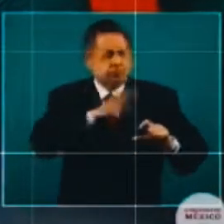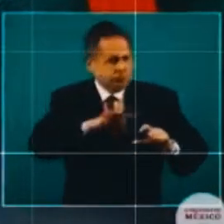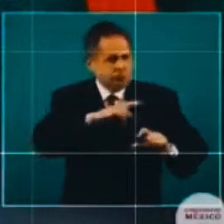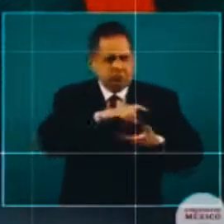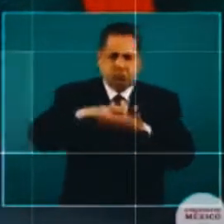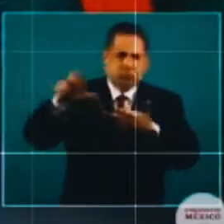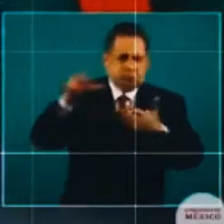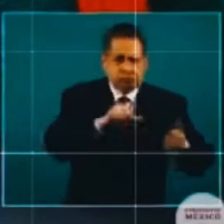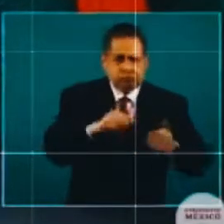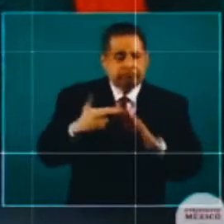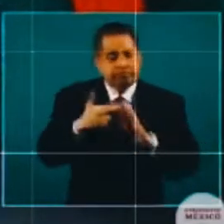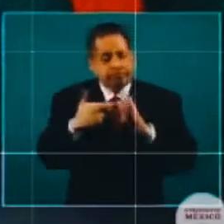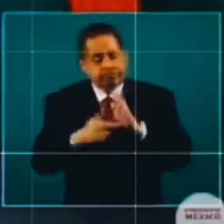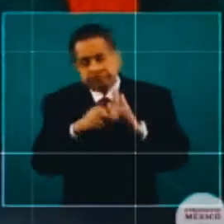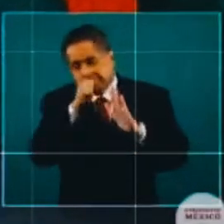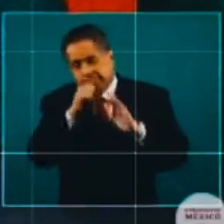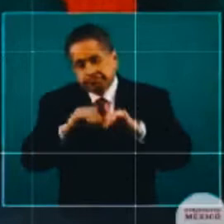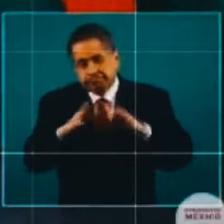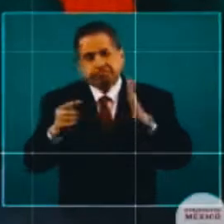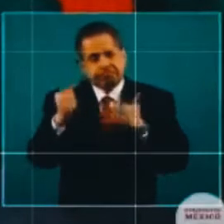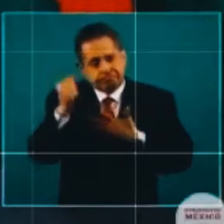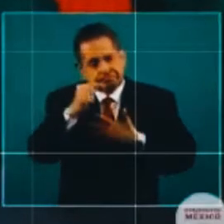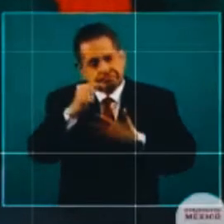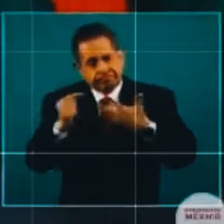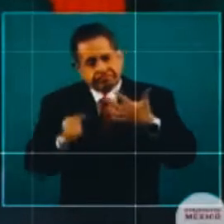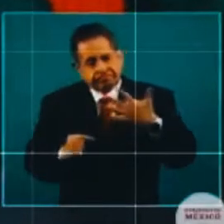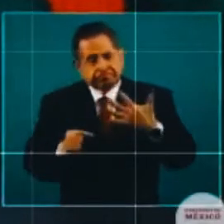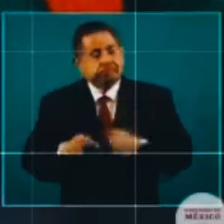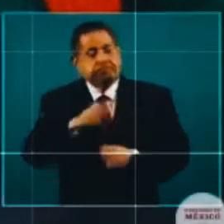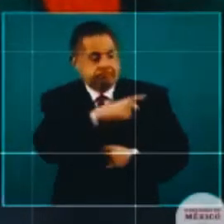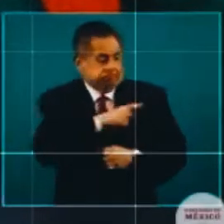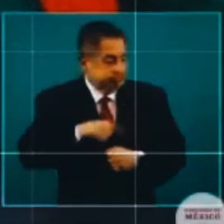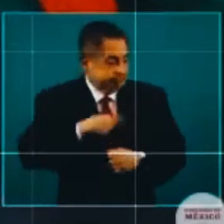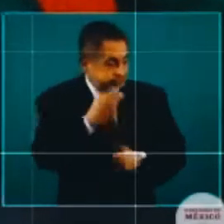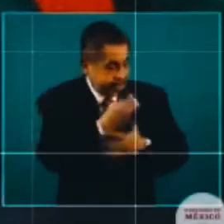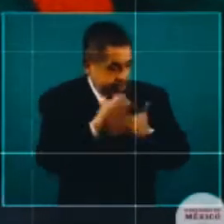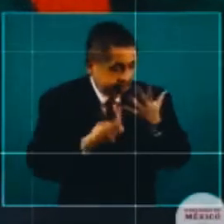con lineamientos claros de cuáles son los requisitos mínimos que deben de